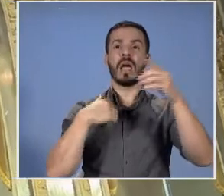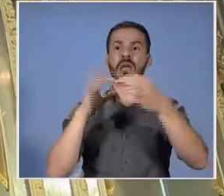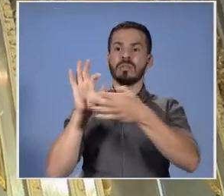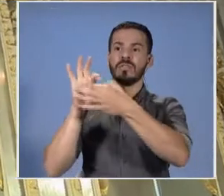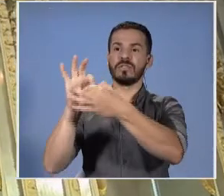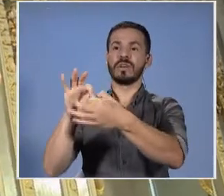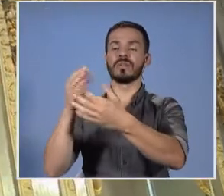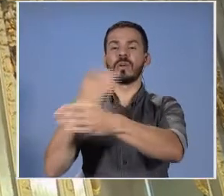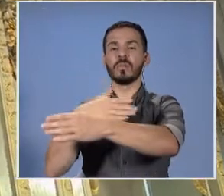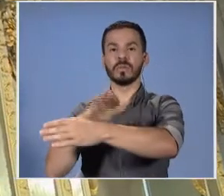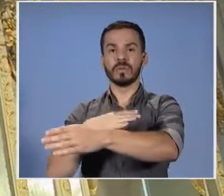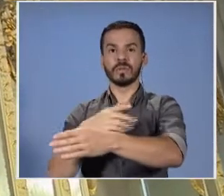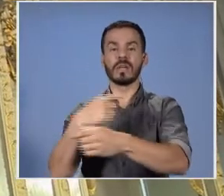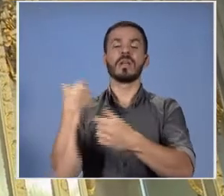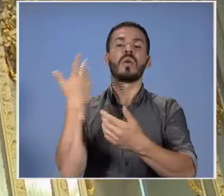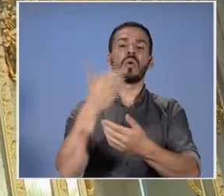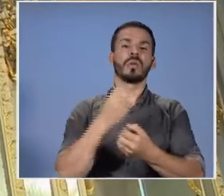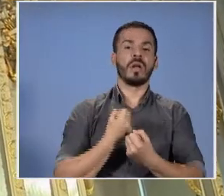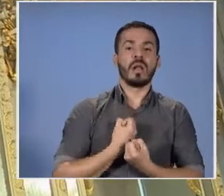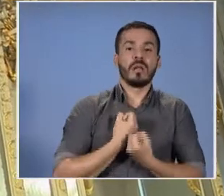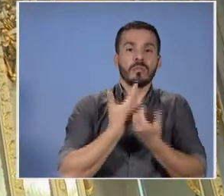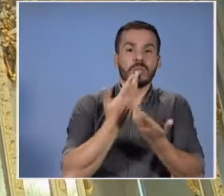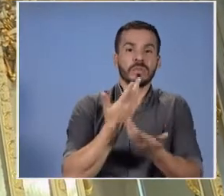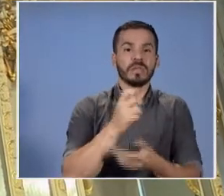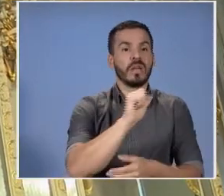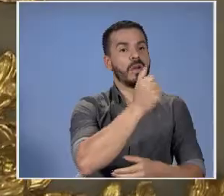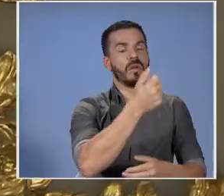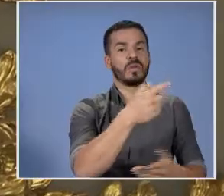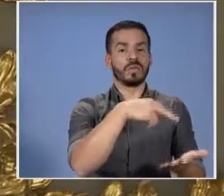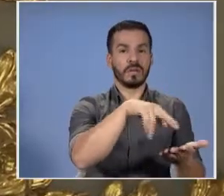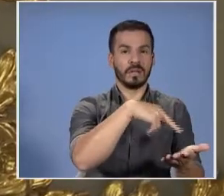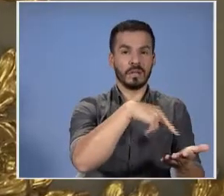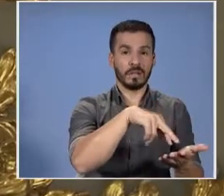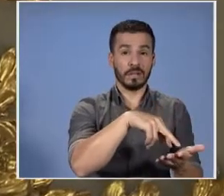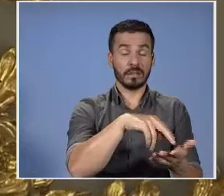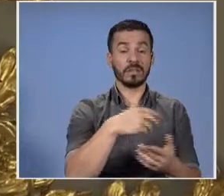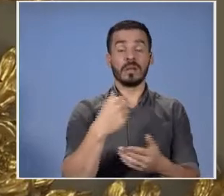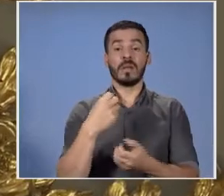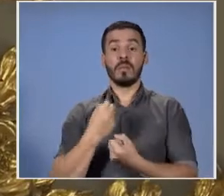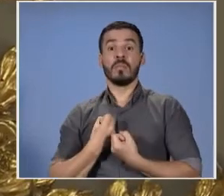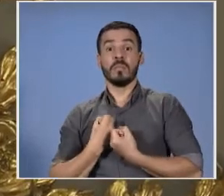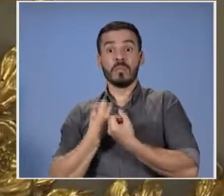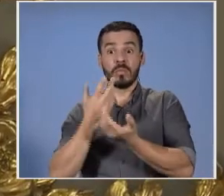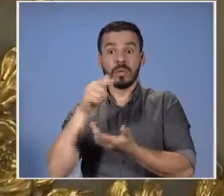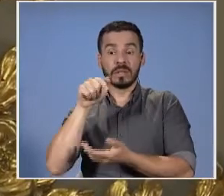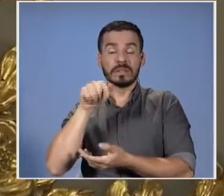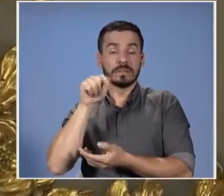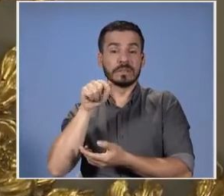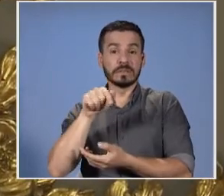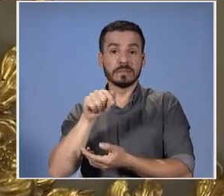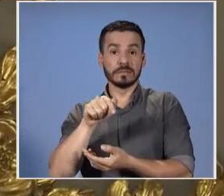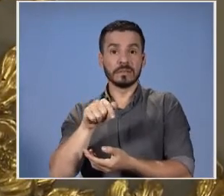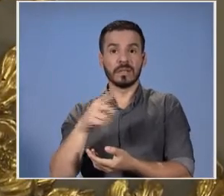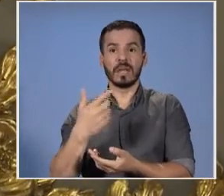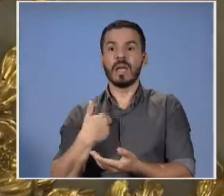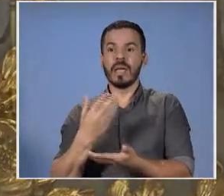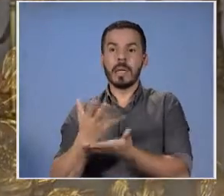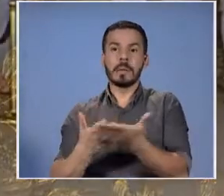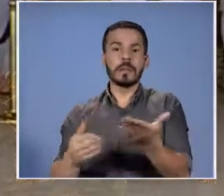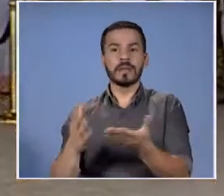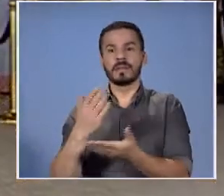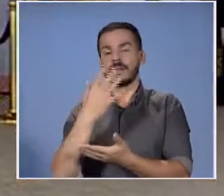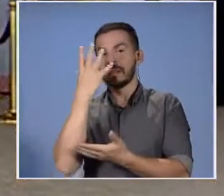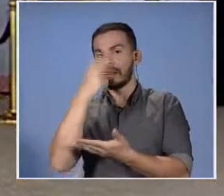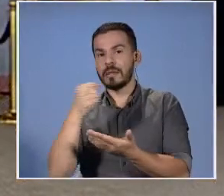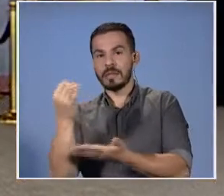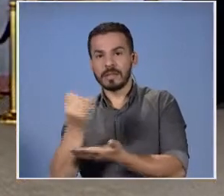música, hay una a la poesía y hay una a la danza. La poesía es otra de las partes de las bellas artes, ¿verdad? Es